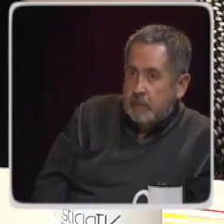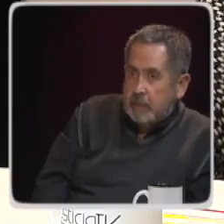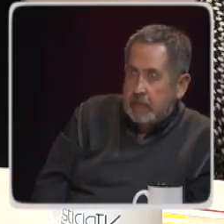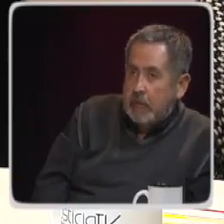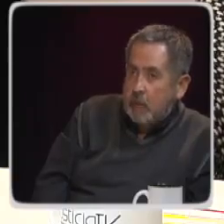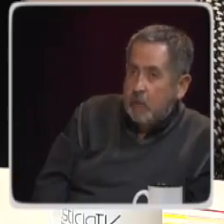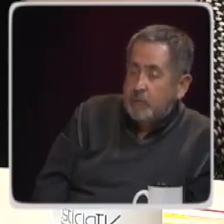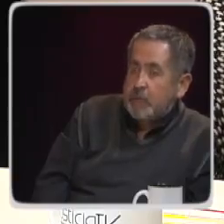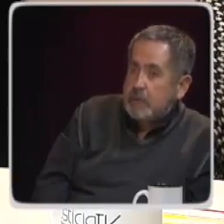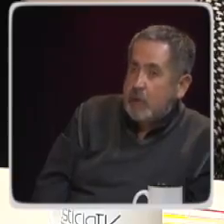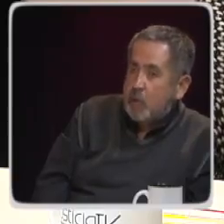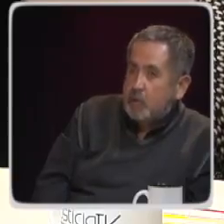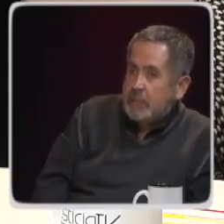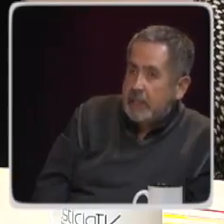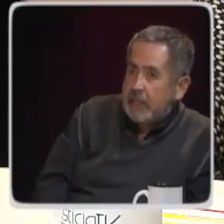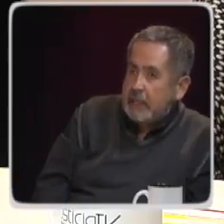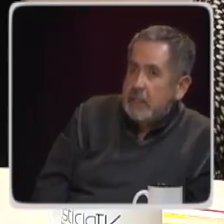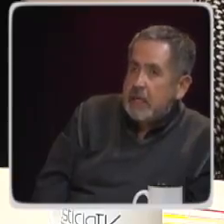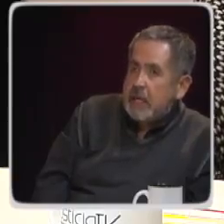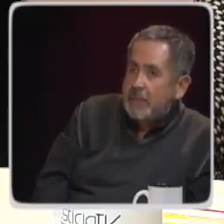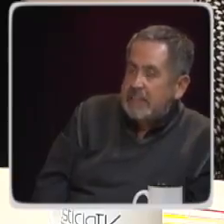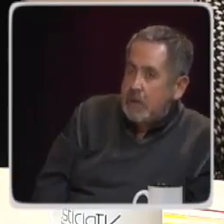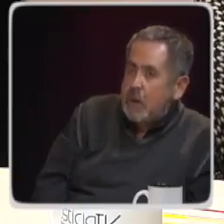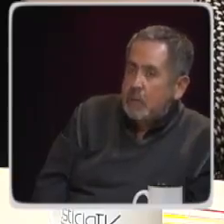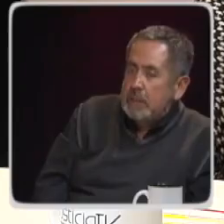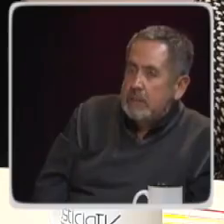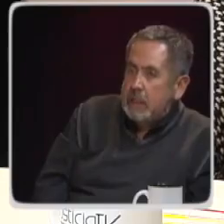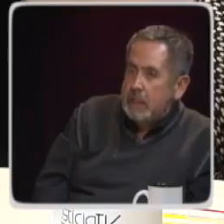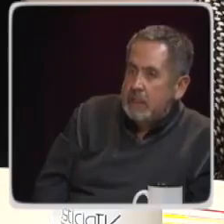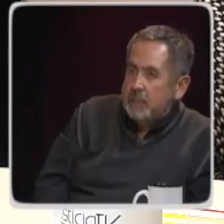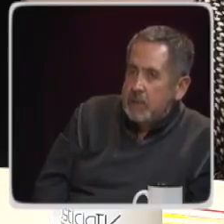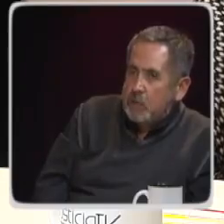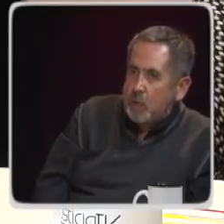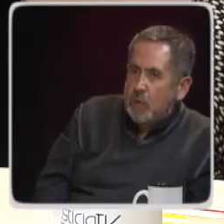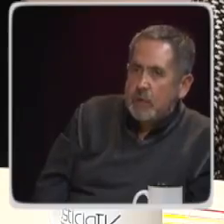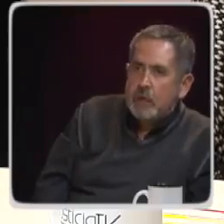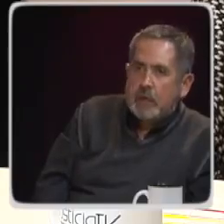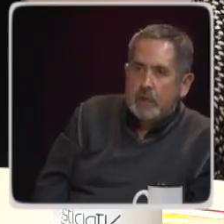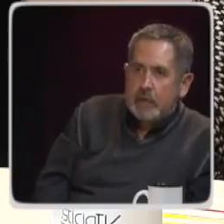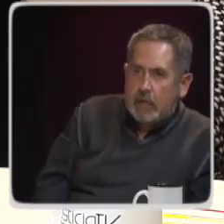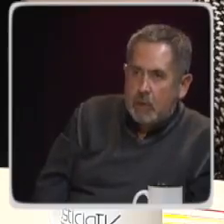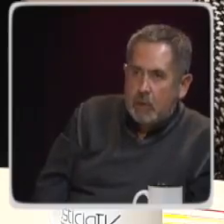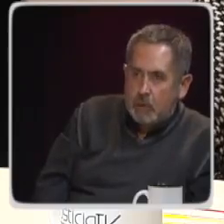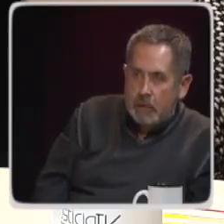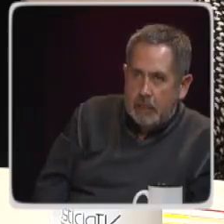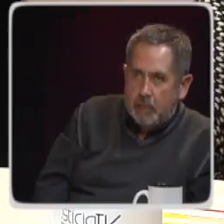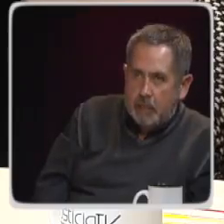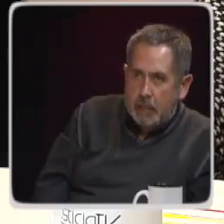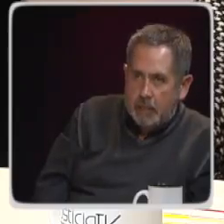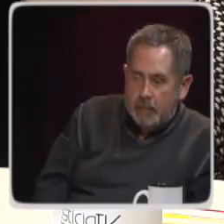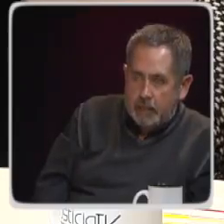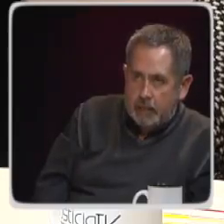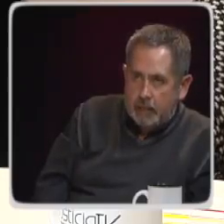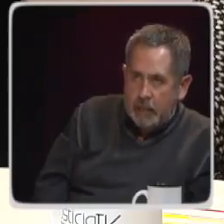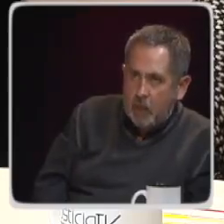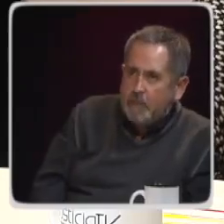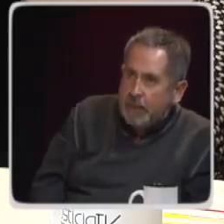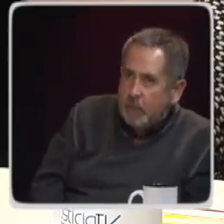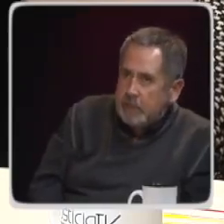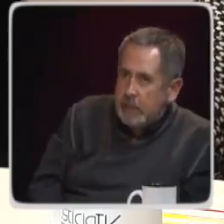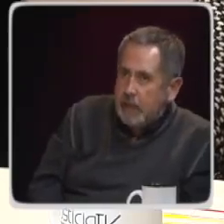especialistas internacionales, mexicanos, vamos a tener teatro, vamos a tener muchas expresiones culturales de